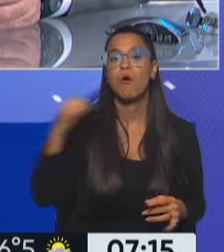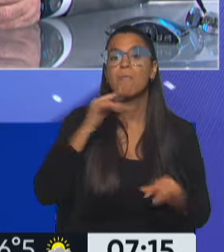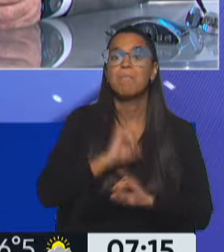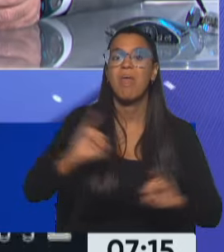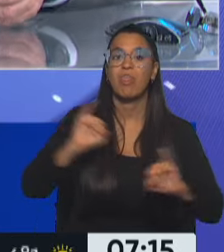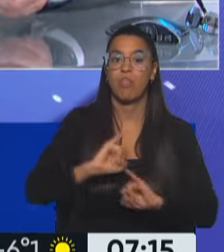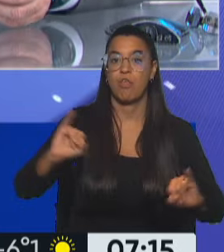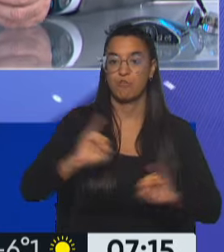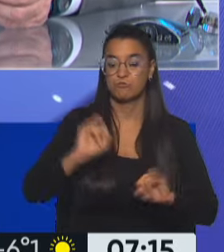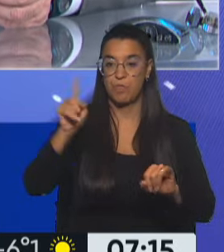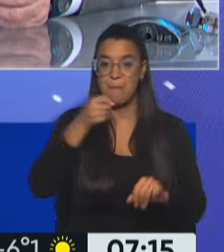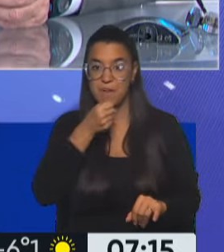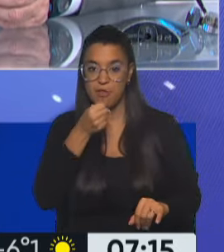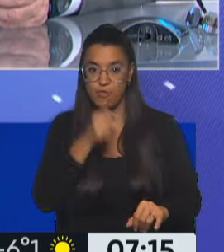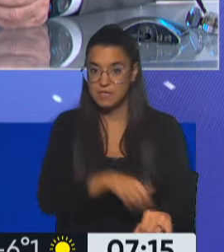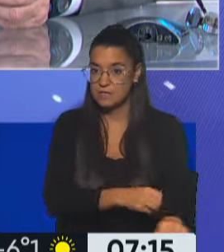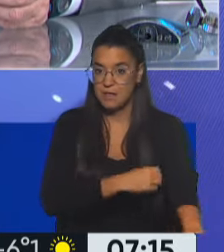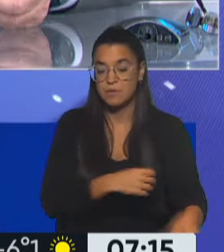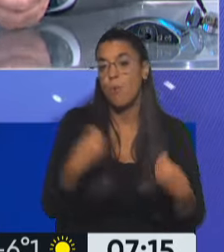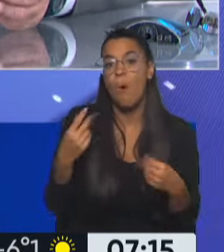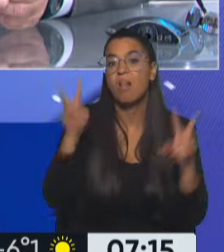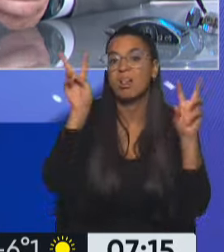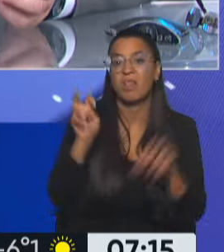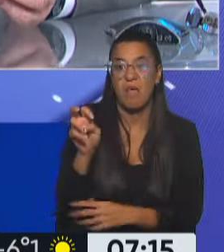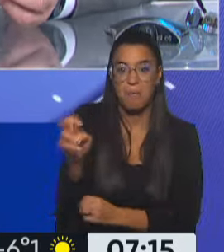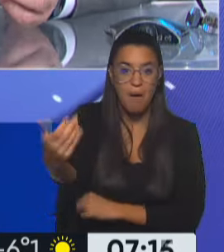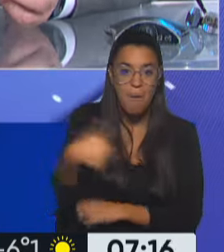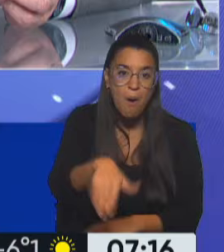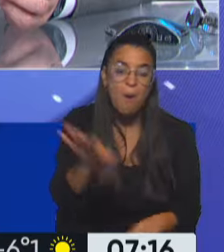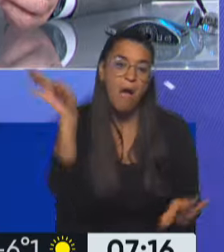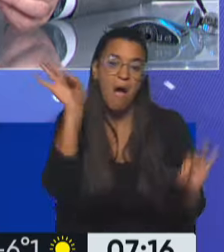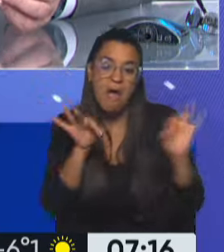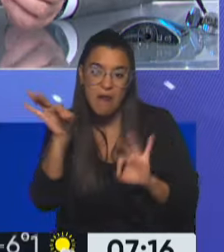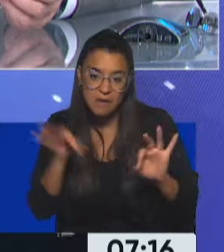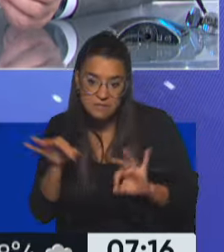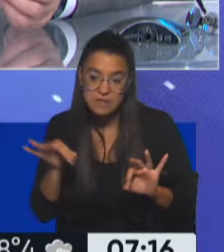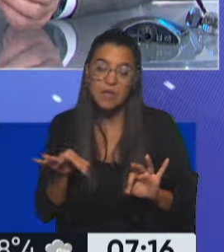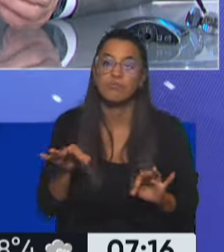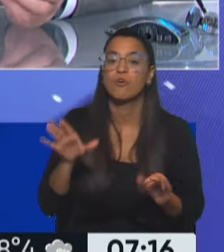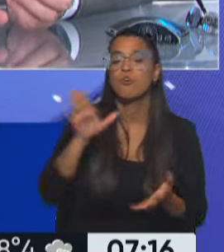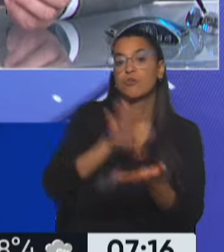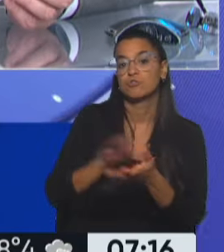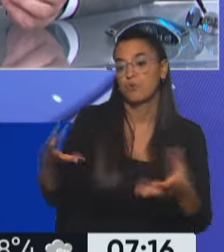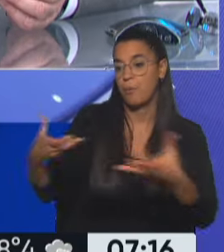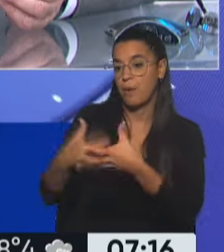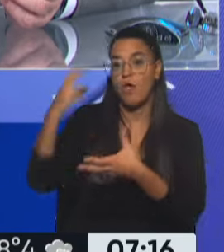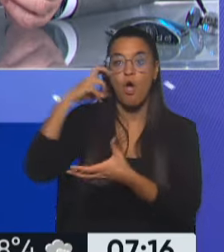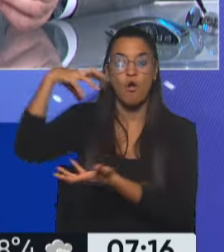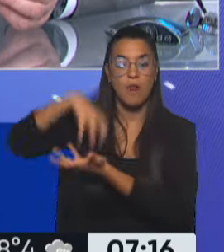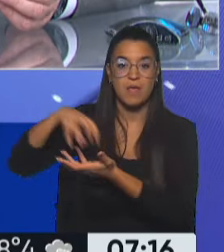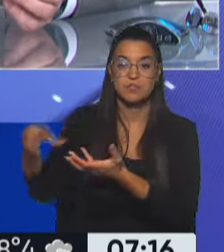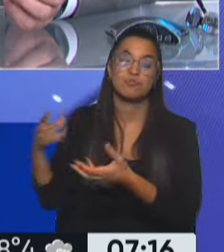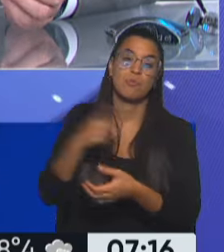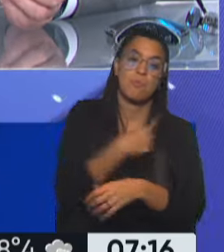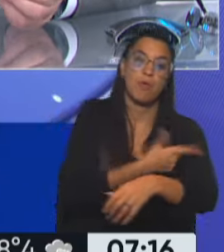periodísticos de cuáles son los eh temas que se van analizando entre un sector del Congreso y el poder